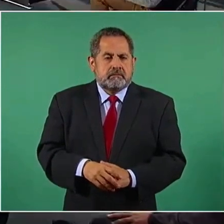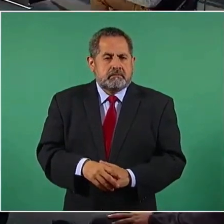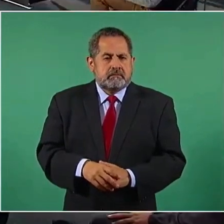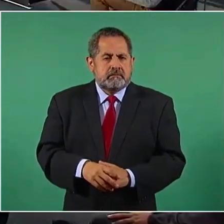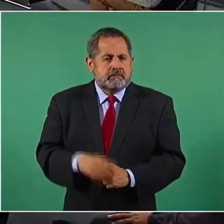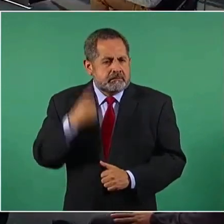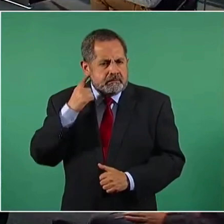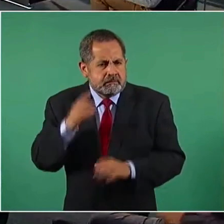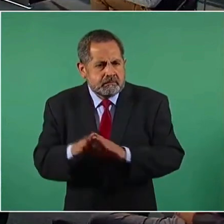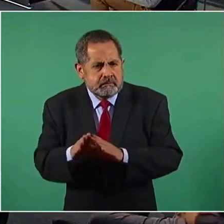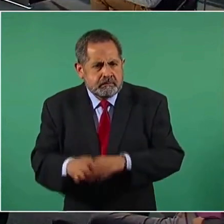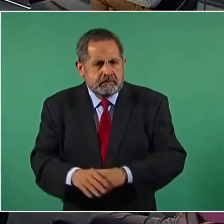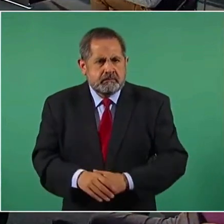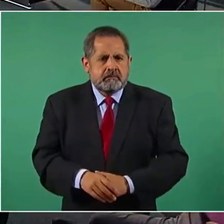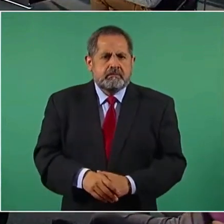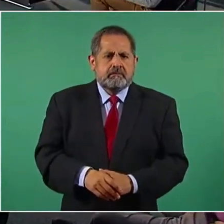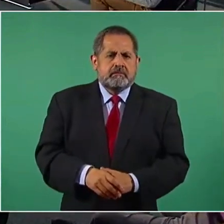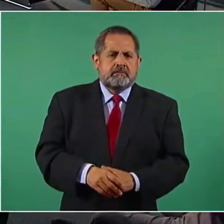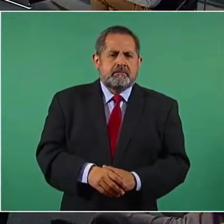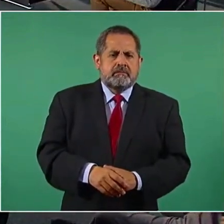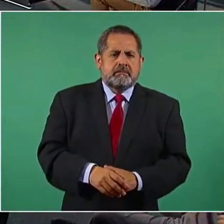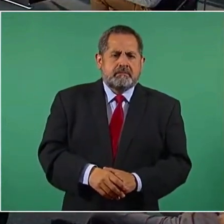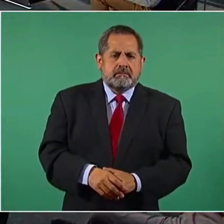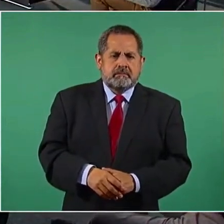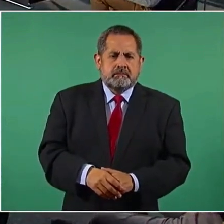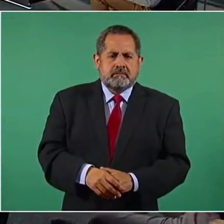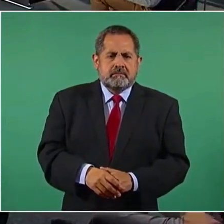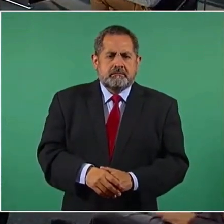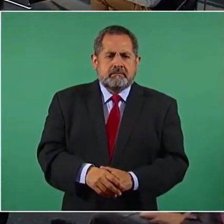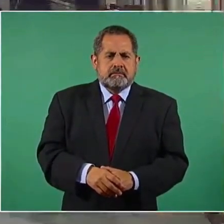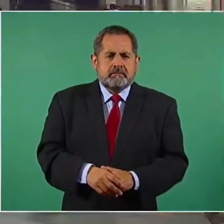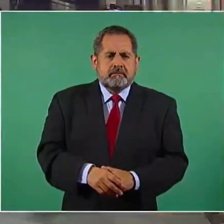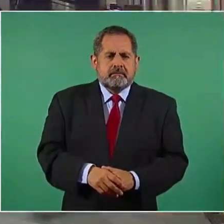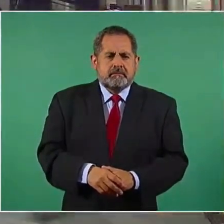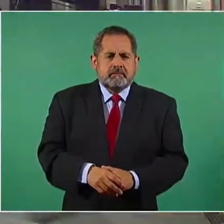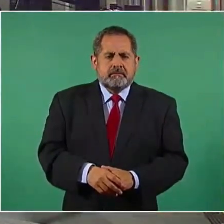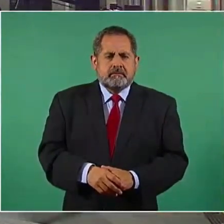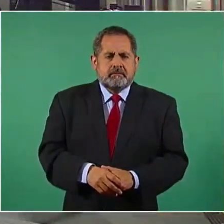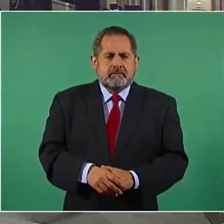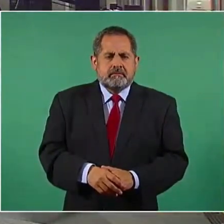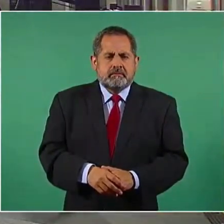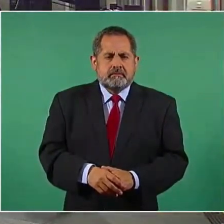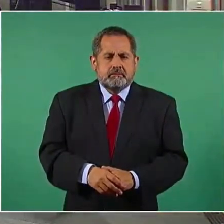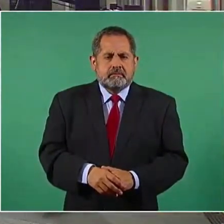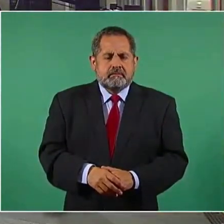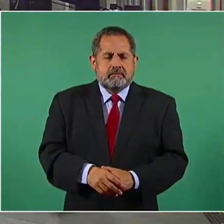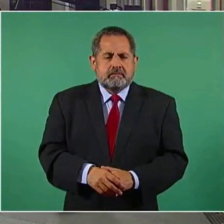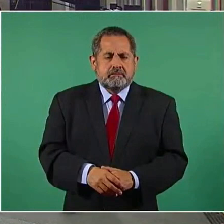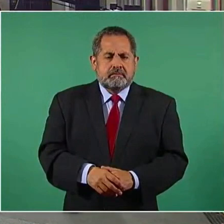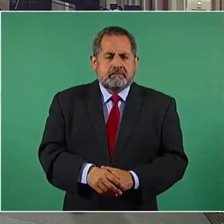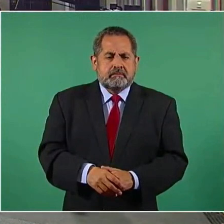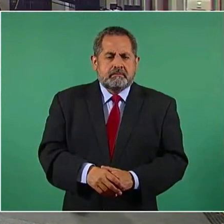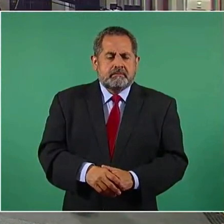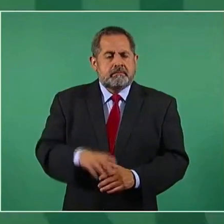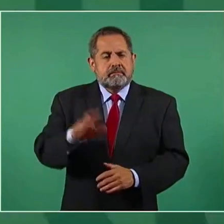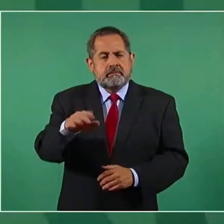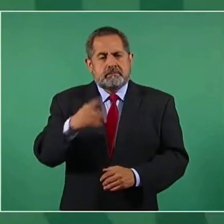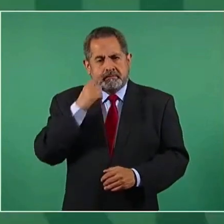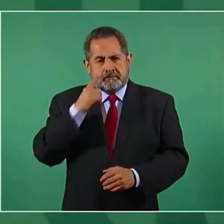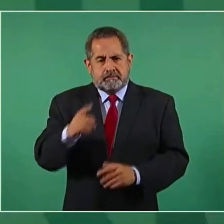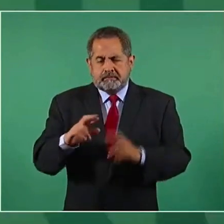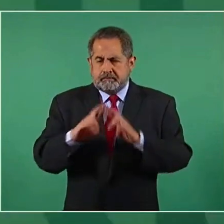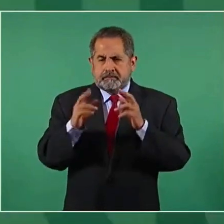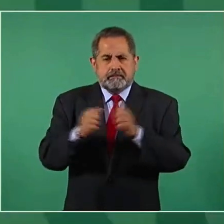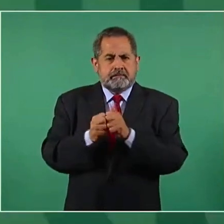¿Cómo? ¿De qué habló en la reunión con el fiscal Alejandro Gertz el lunes? Si nos puede comentar. Miren, la reunión con el